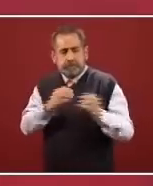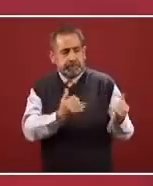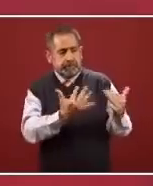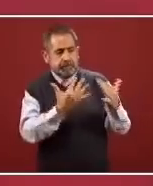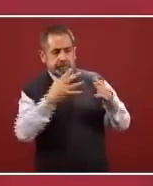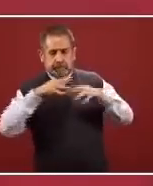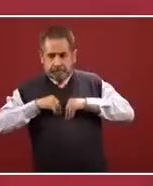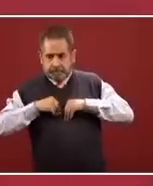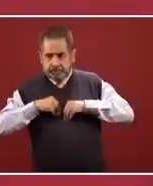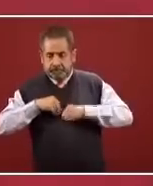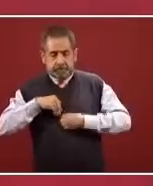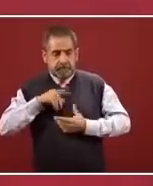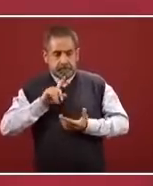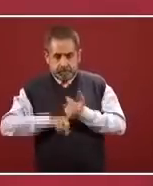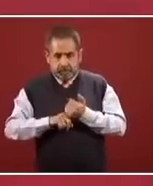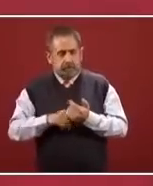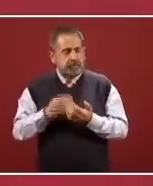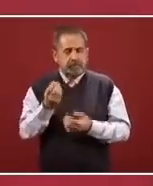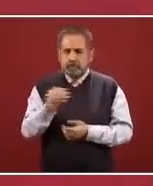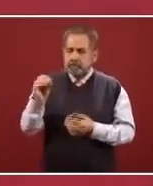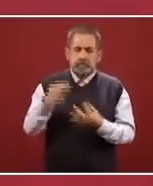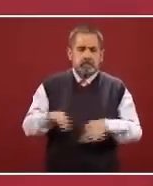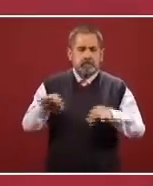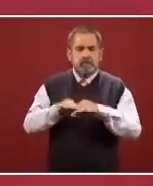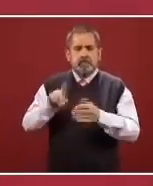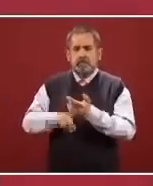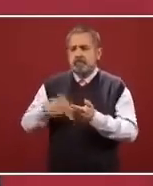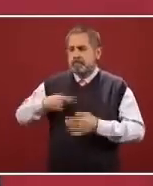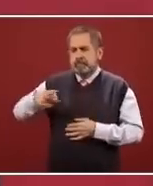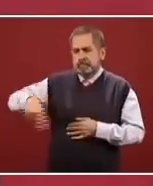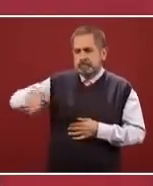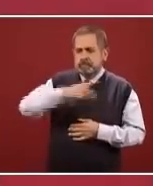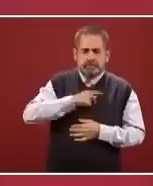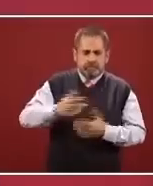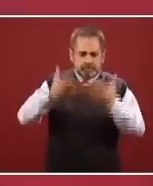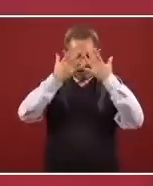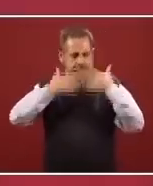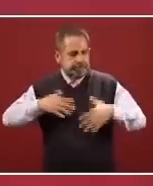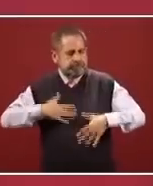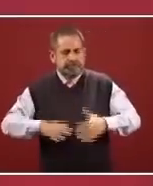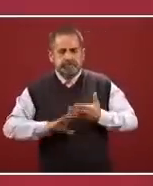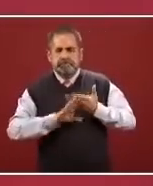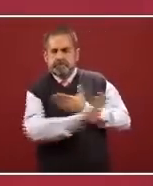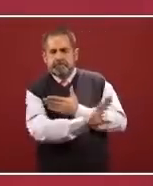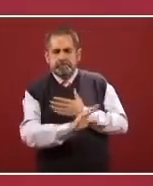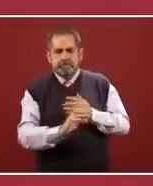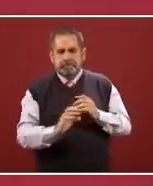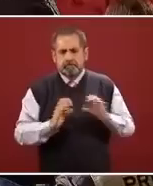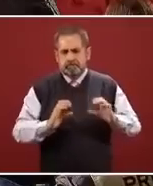es fundamental que el personal de salud cuente con el equipo de protección personal.